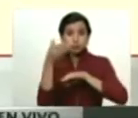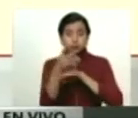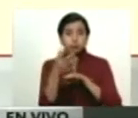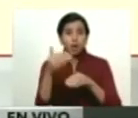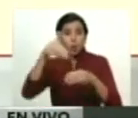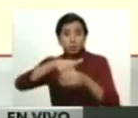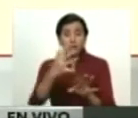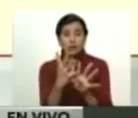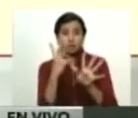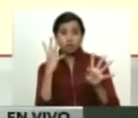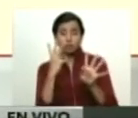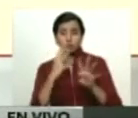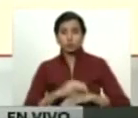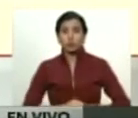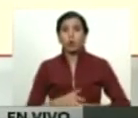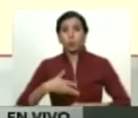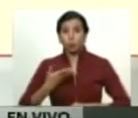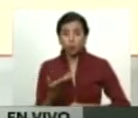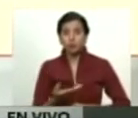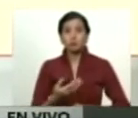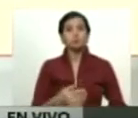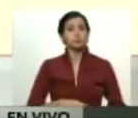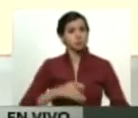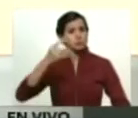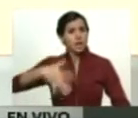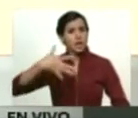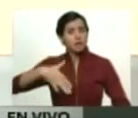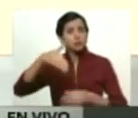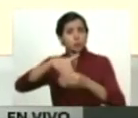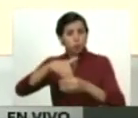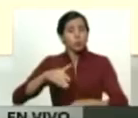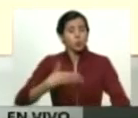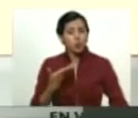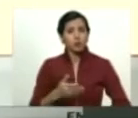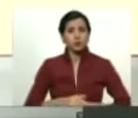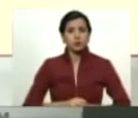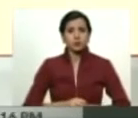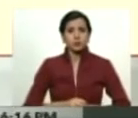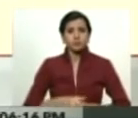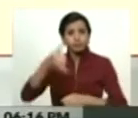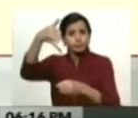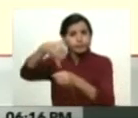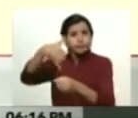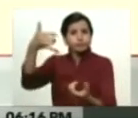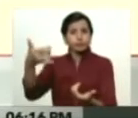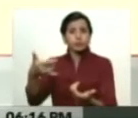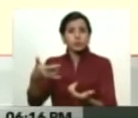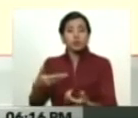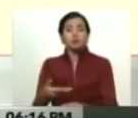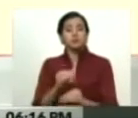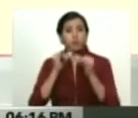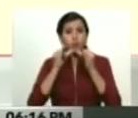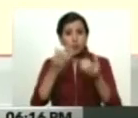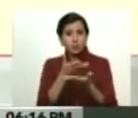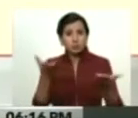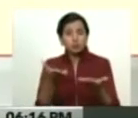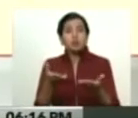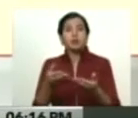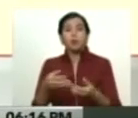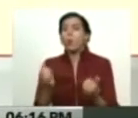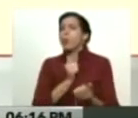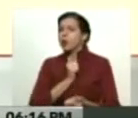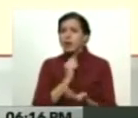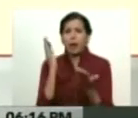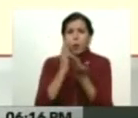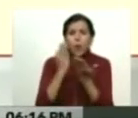en la cola puedan ejercer su derecho al voto. De esta manera, entonces, queda informado que los centros de